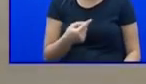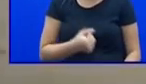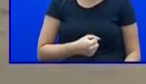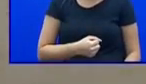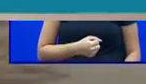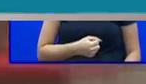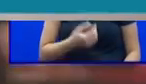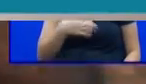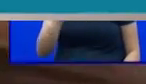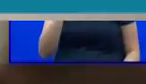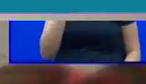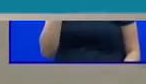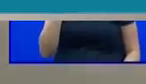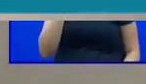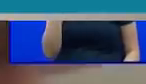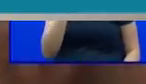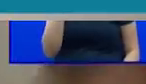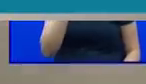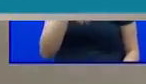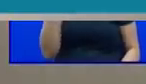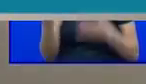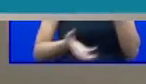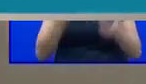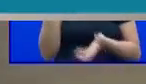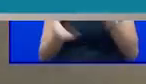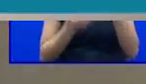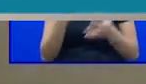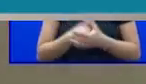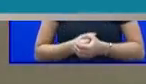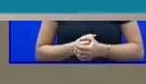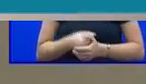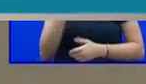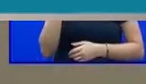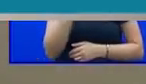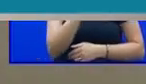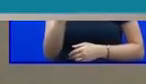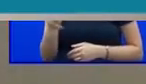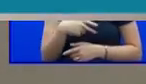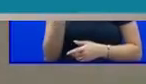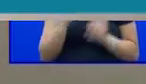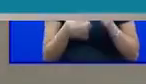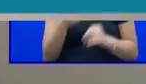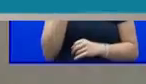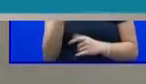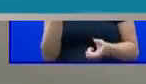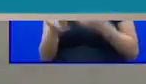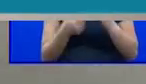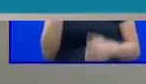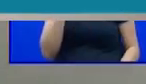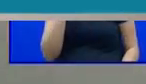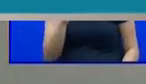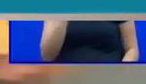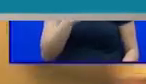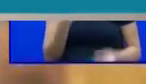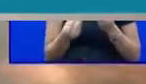este mes. 25 personas continúan desaparecidas. Esto es terrible la imagen de la gente refugiándose que